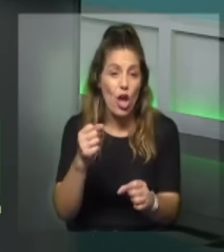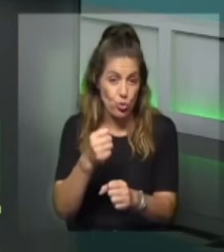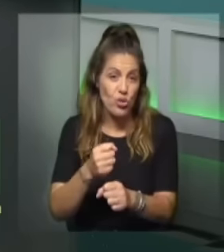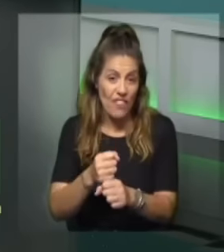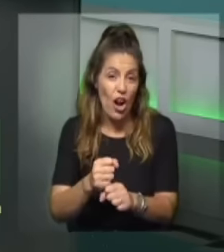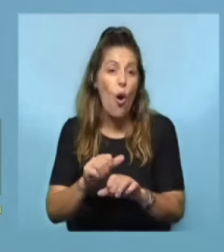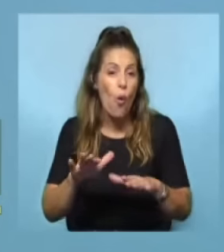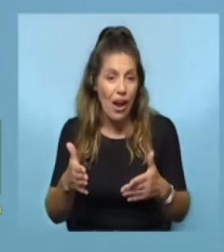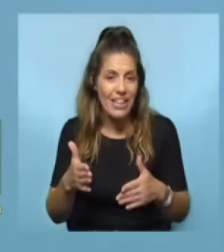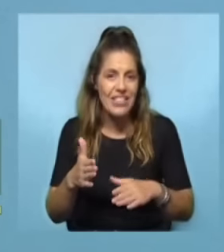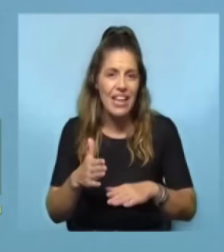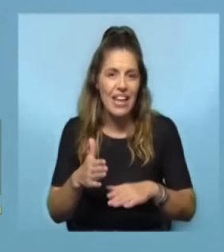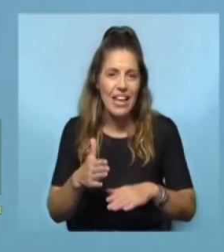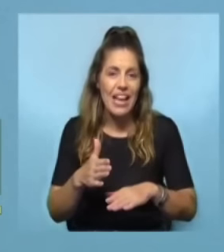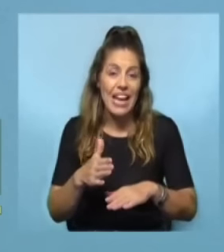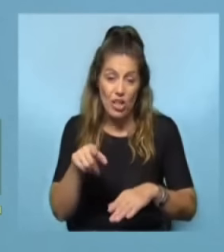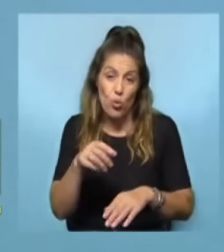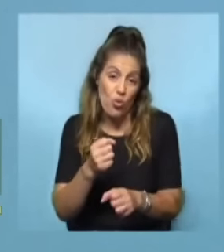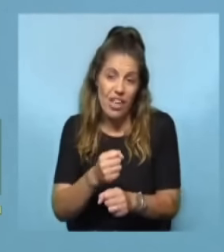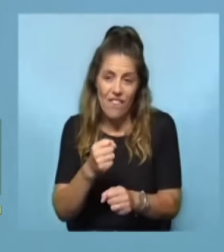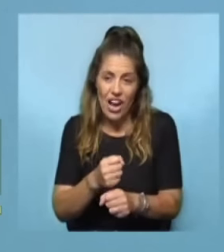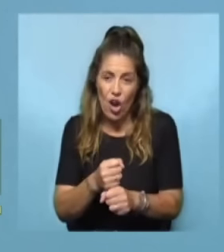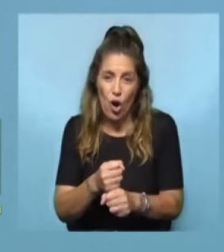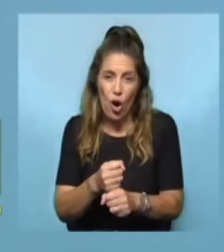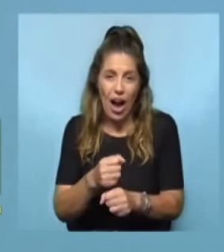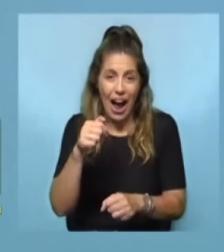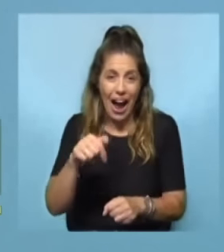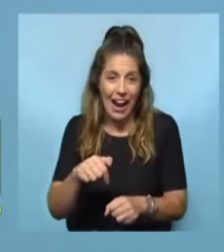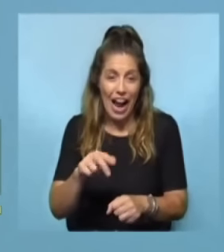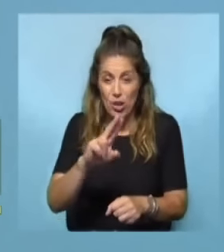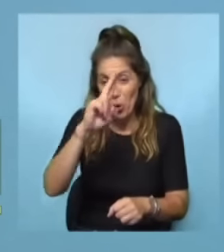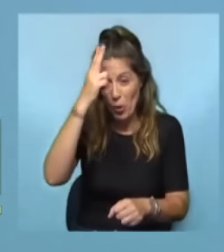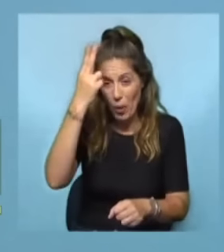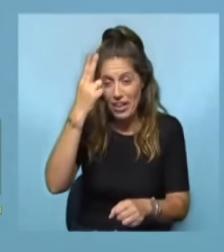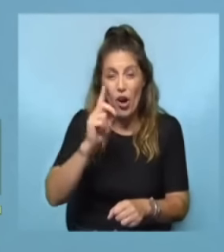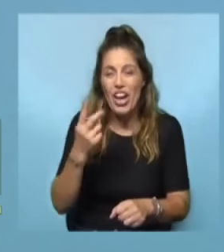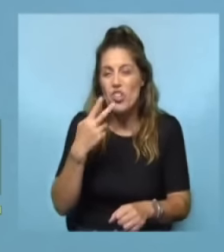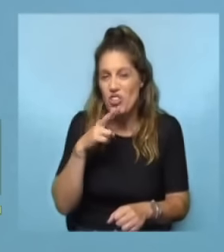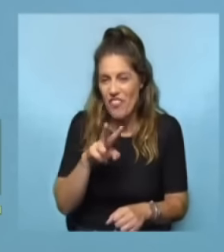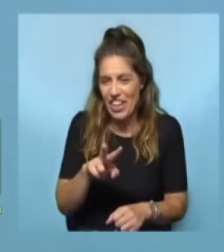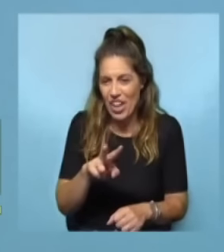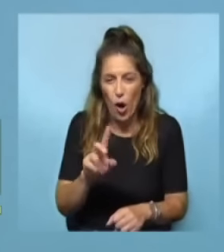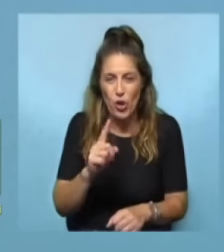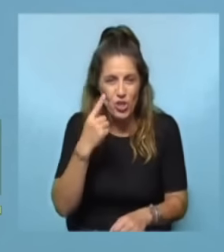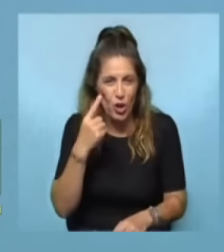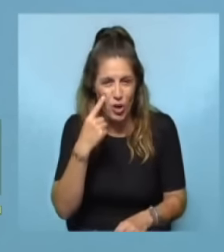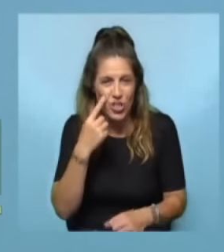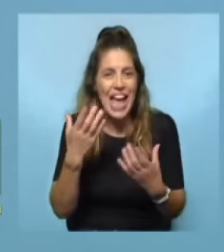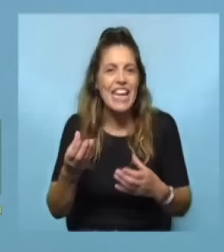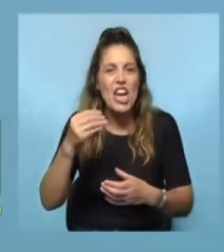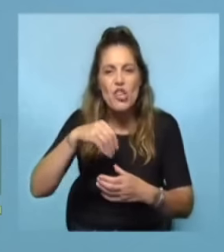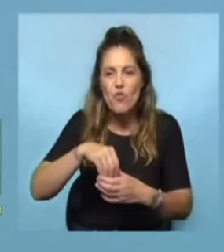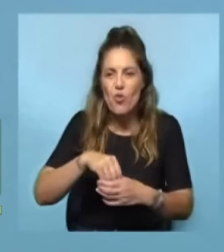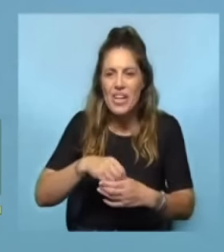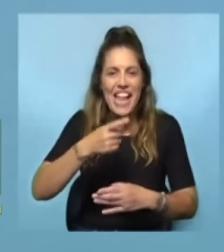realidad se basa en eso porque es un trabajo para muchas personas en nuestro país Aunque quizás no esté tan visibilizado es influir en las